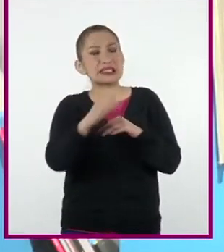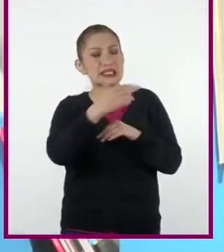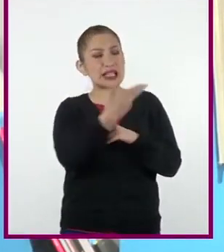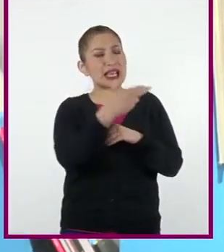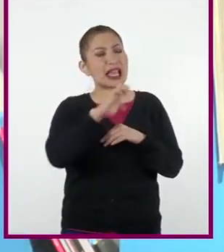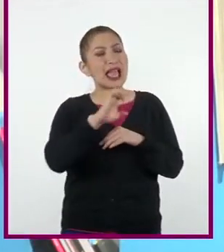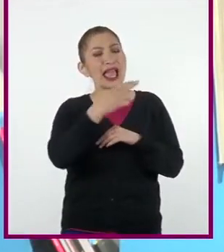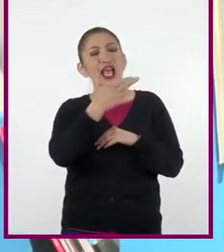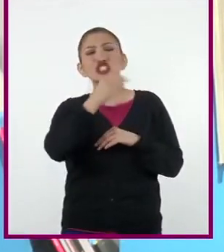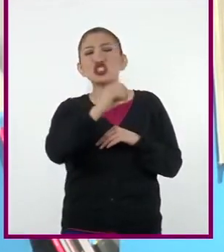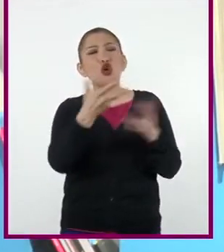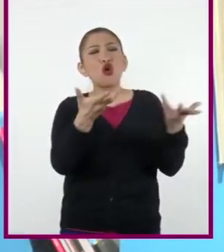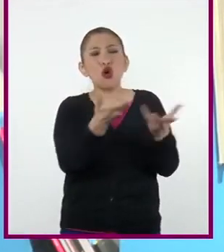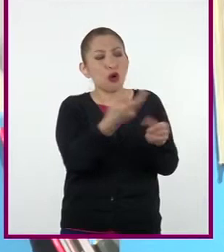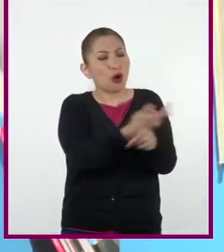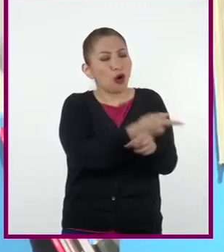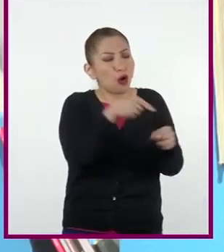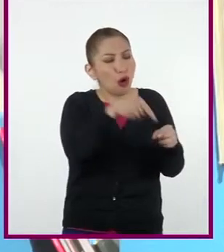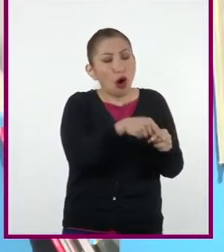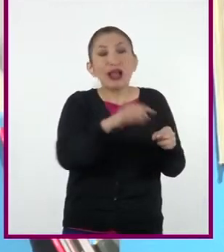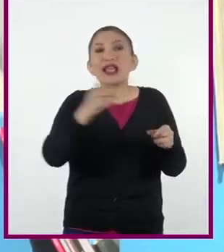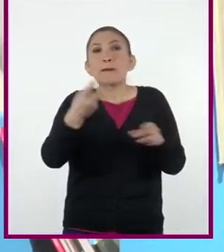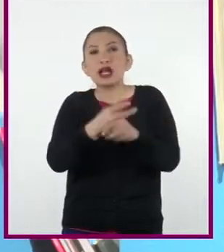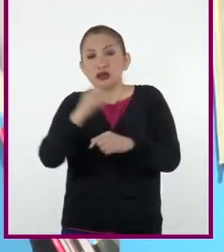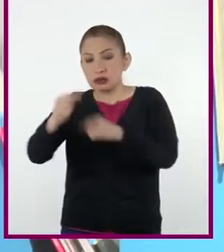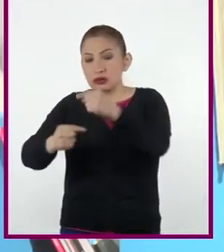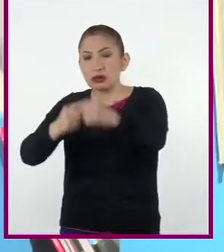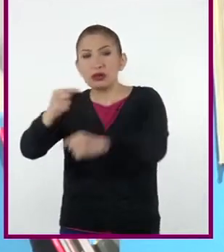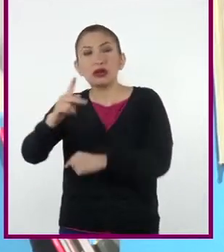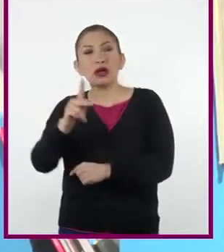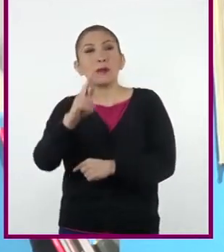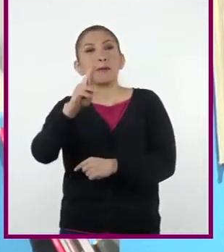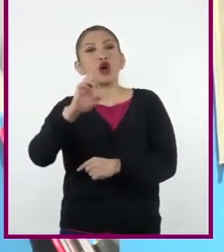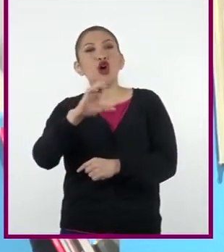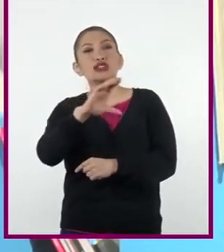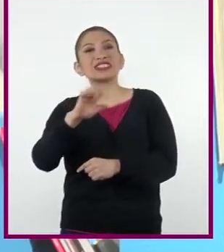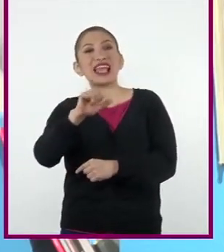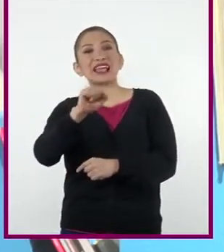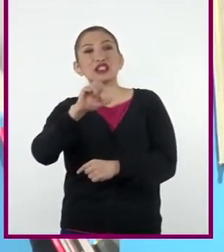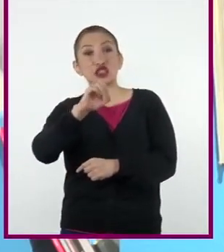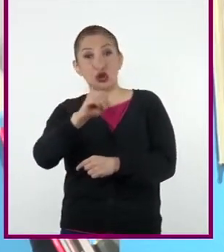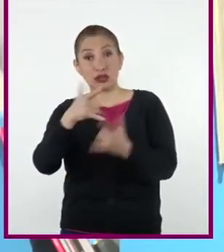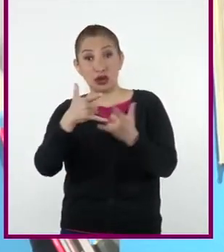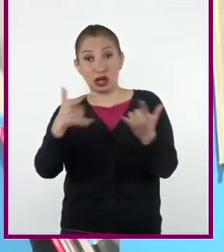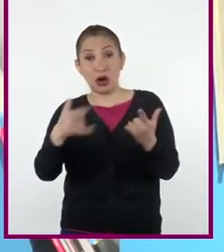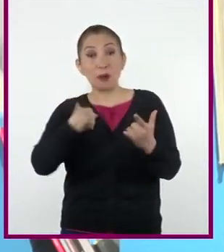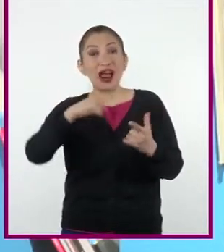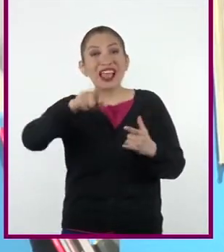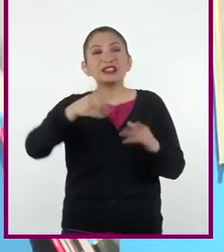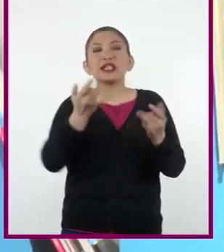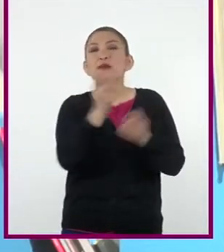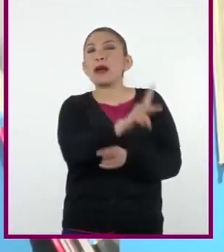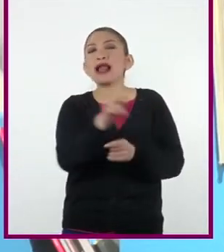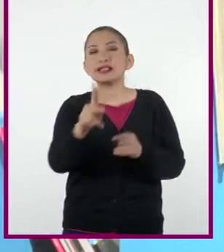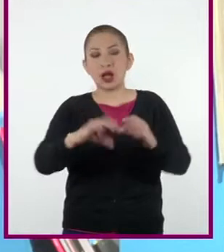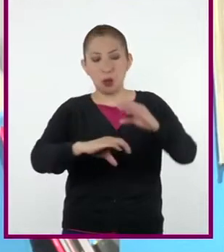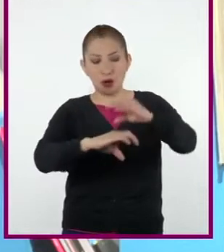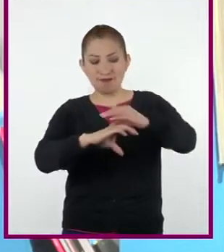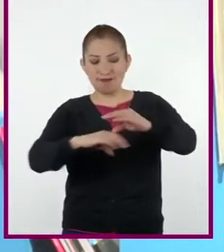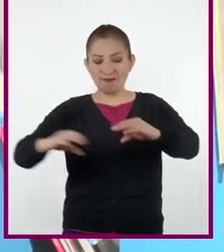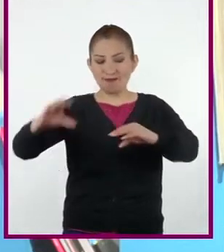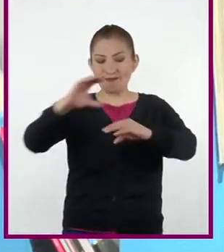hechos y qué diferencia existe con un proceso histórico, ya que estos son los ladrillos con los que el